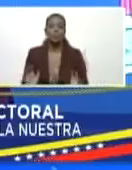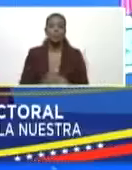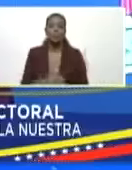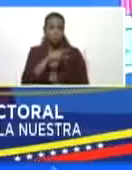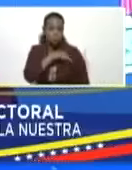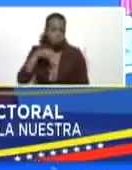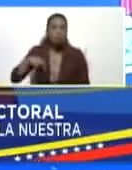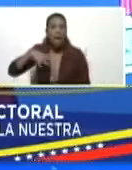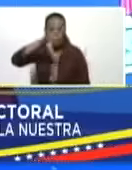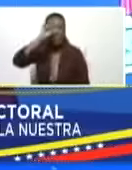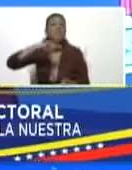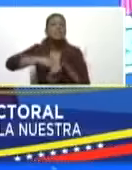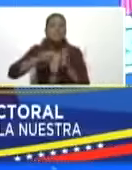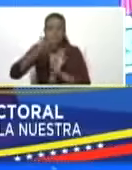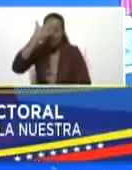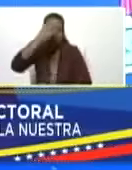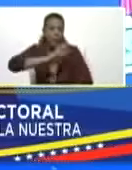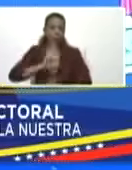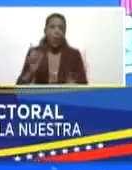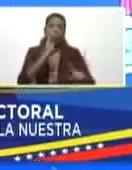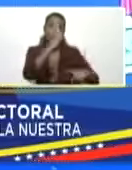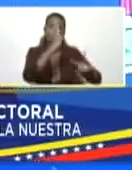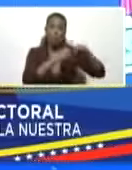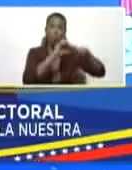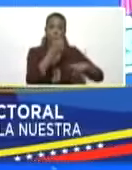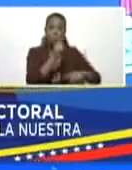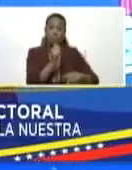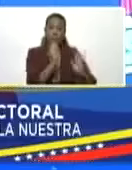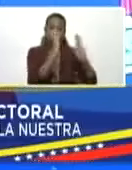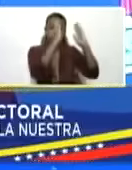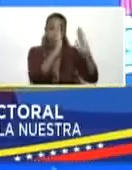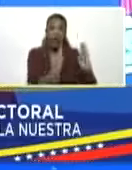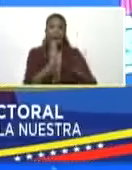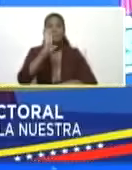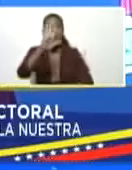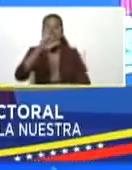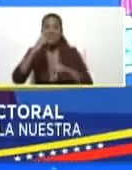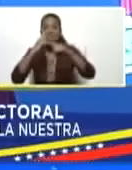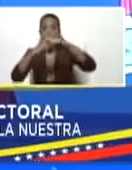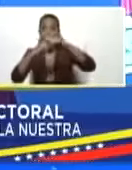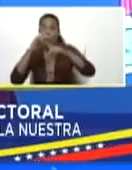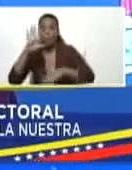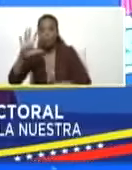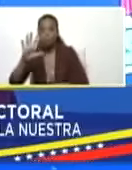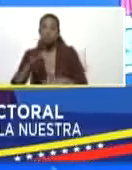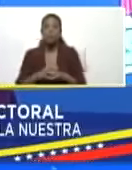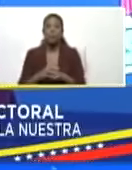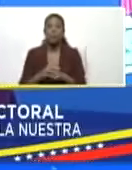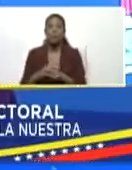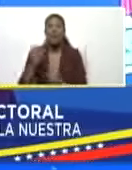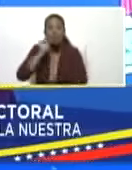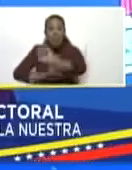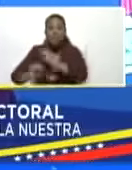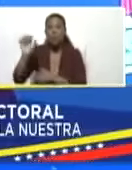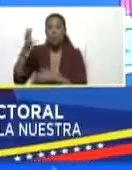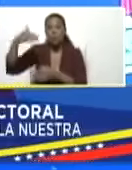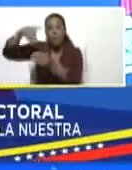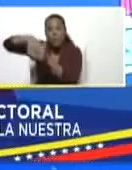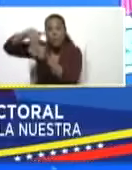Nosotros entendemos que es eso, 1x10 más 5x5 en defensa del